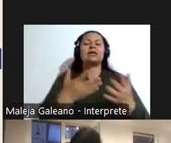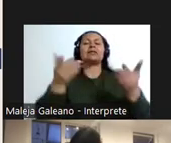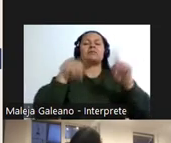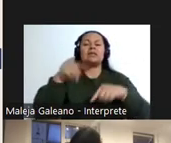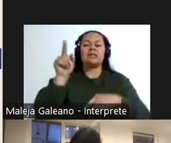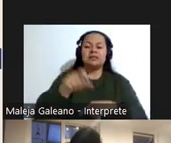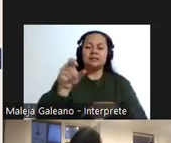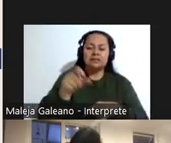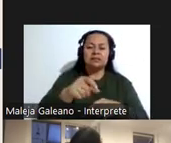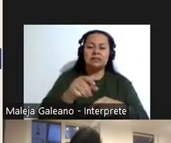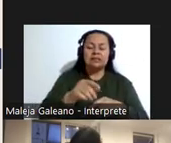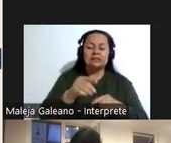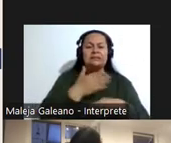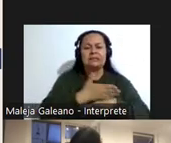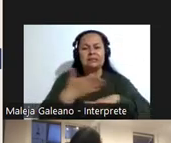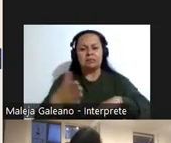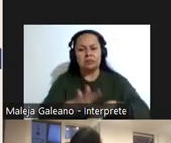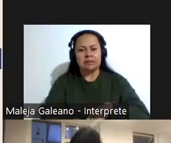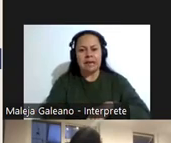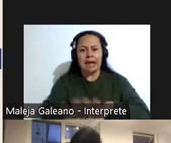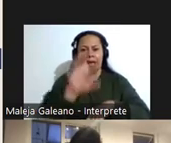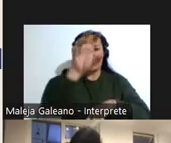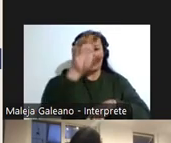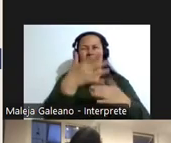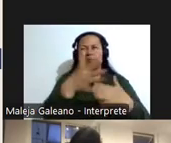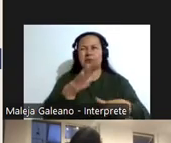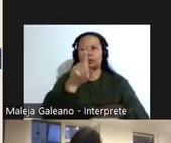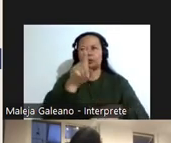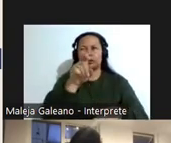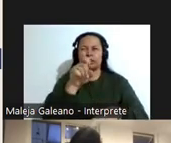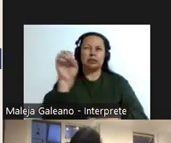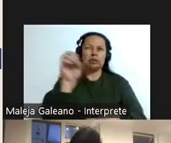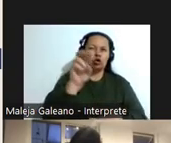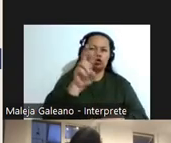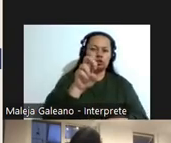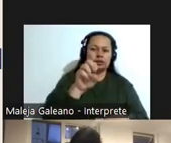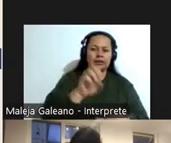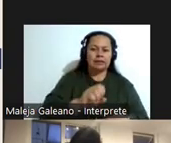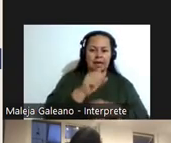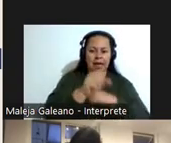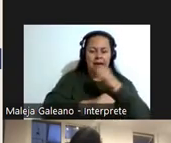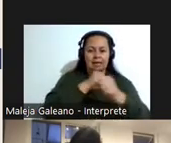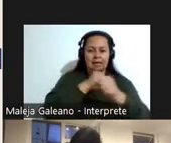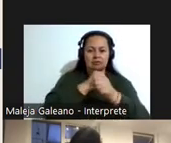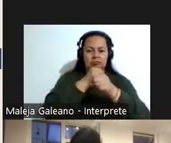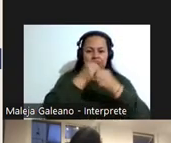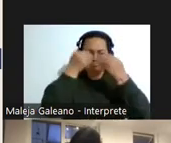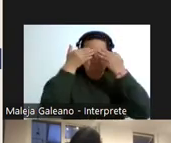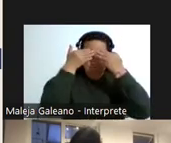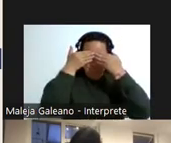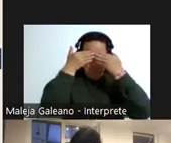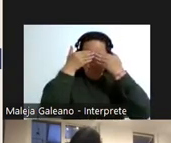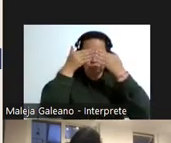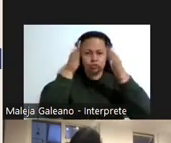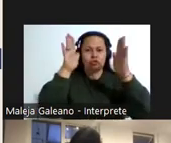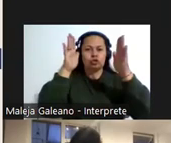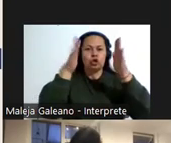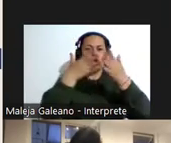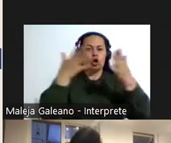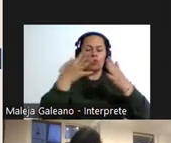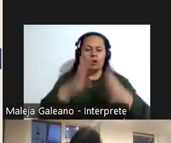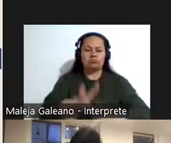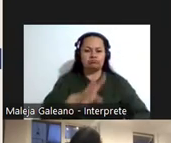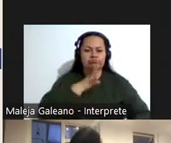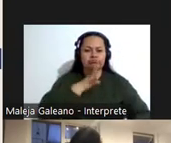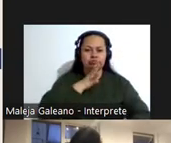vivido un cáncer hace ya más o menos 6 o 7 años, habilitar un diálogo y una escritura sobre